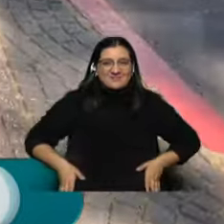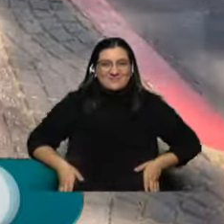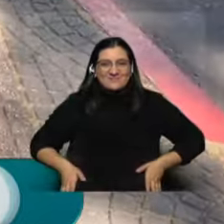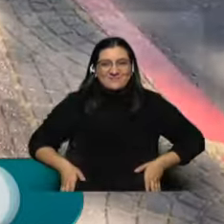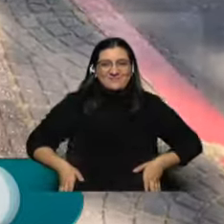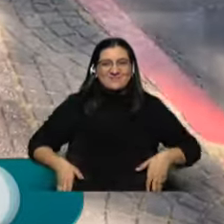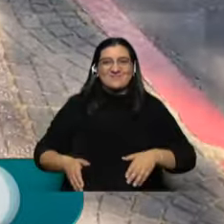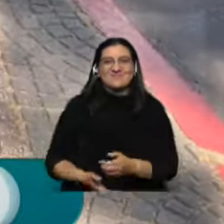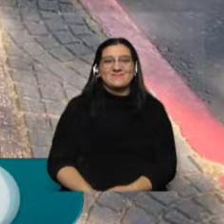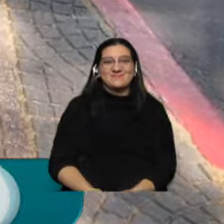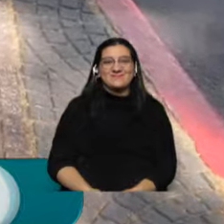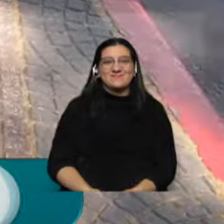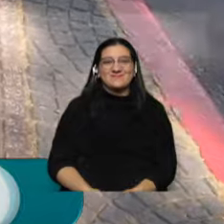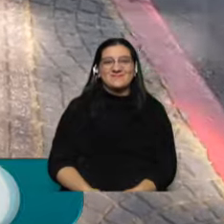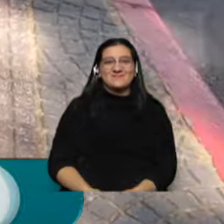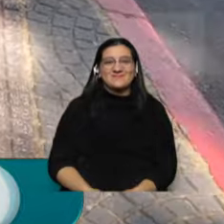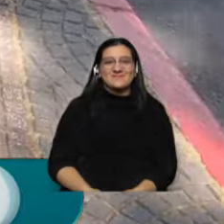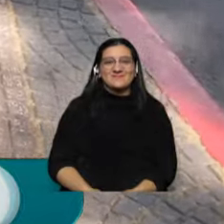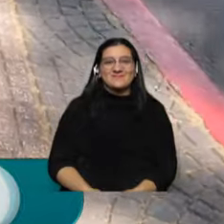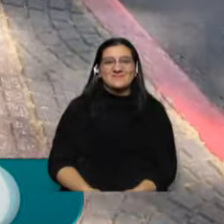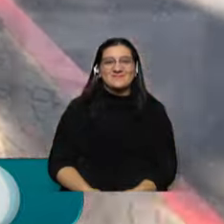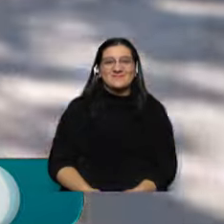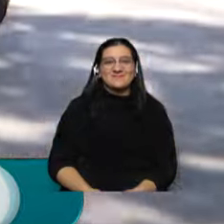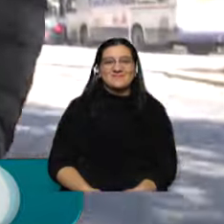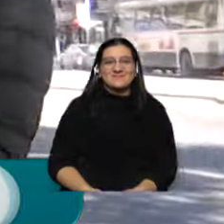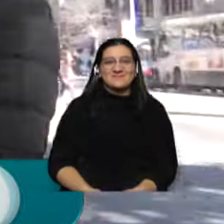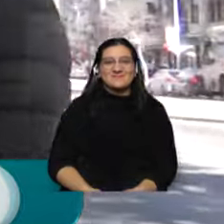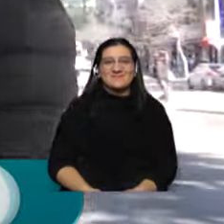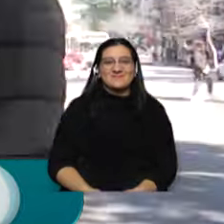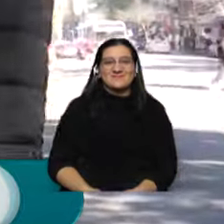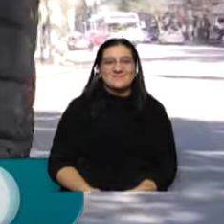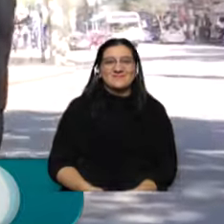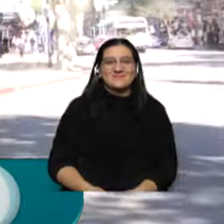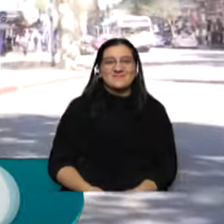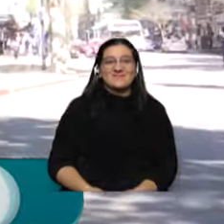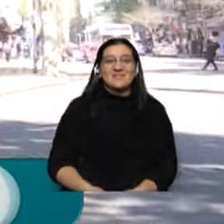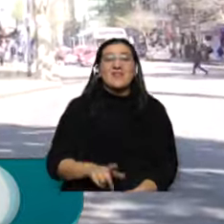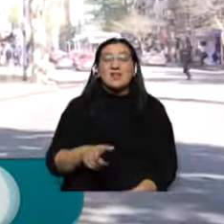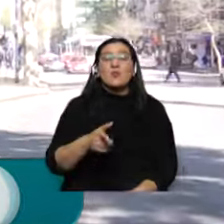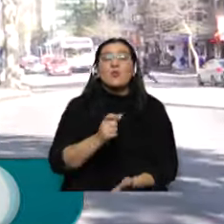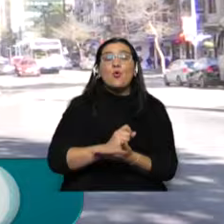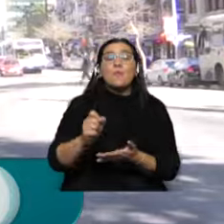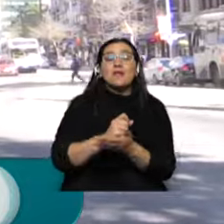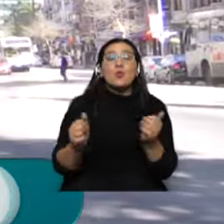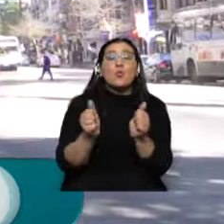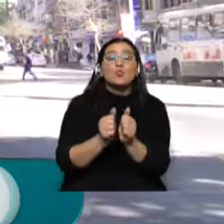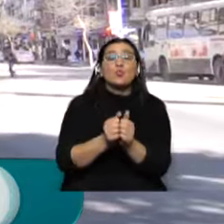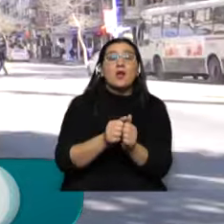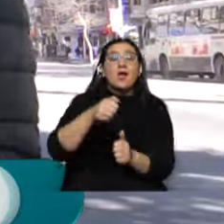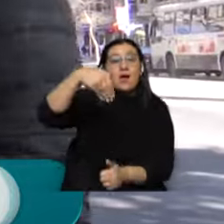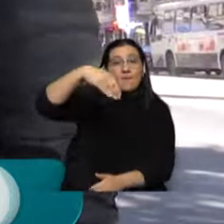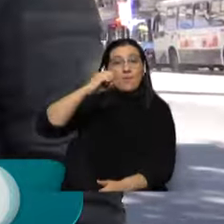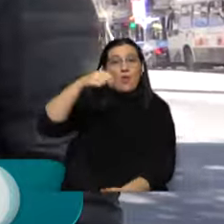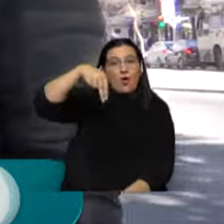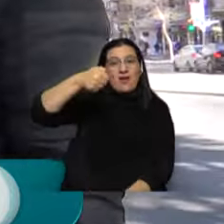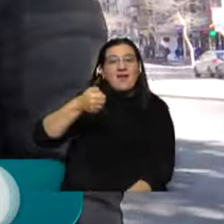de cadera del cuarteto. Sí, con las piernitas así. Pero claro. Che, ¿qué es componer con alguien tan grosso como la Mona? ¿Qué te pasó en ese tema en el